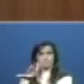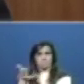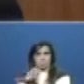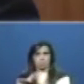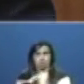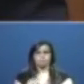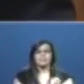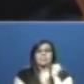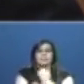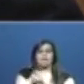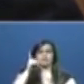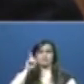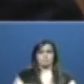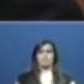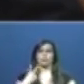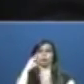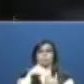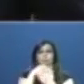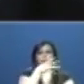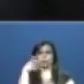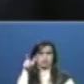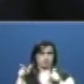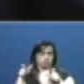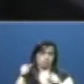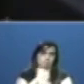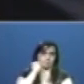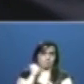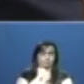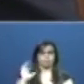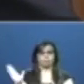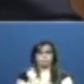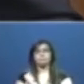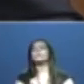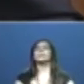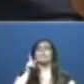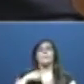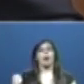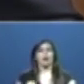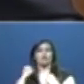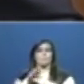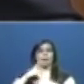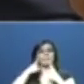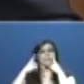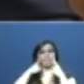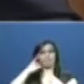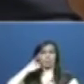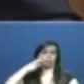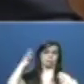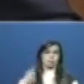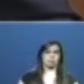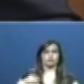creación de cerca de 2400 puestos de trabajo y otras acciones de prevención de riesgos y medidas para la igualdad en el